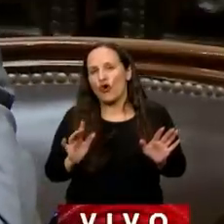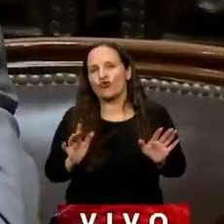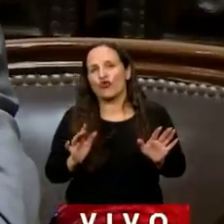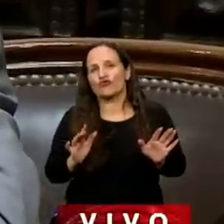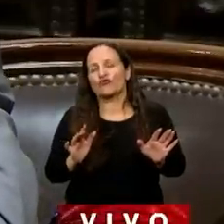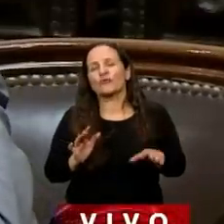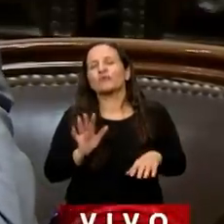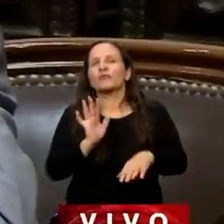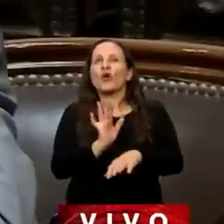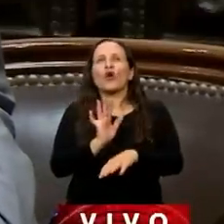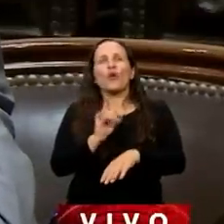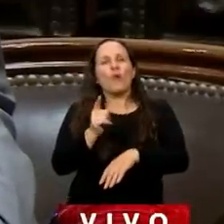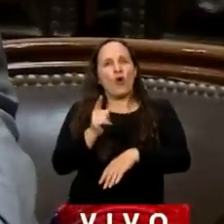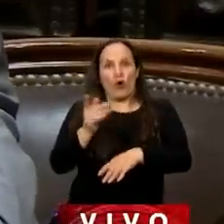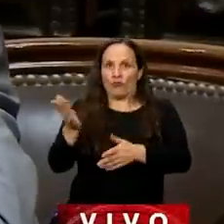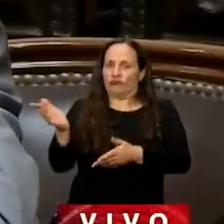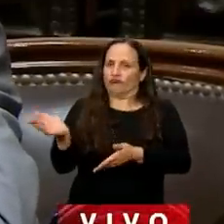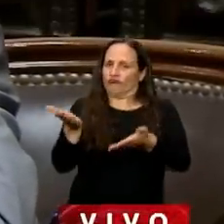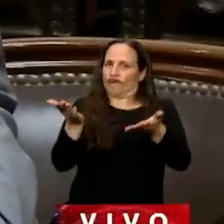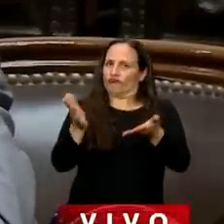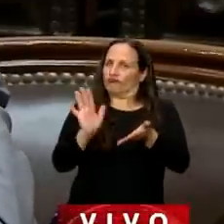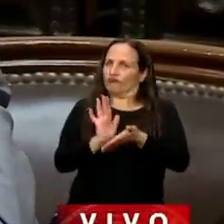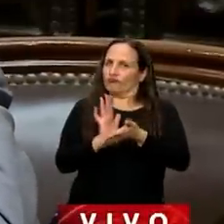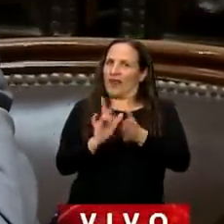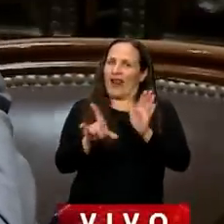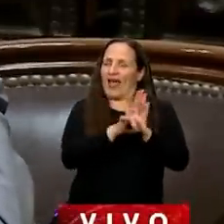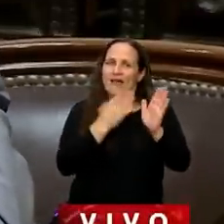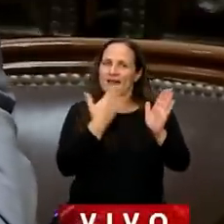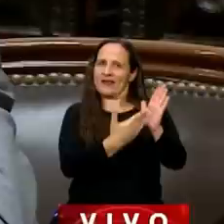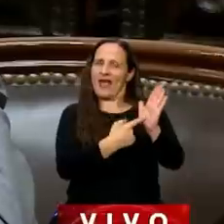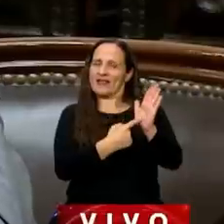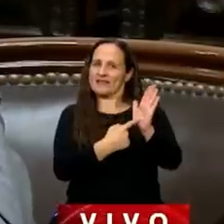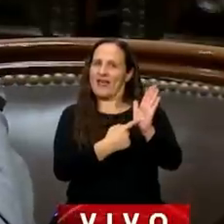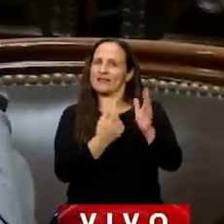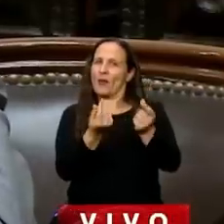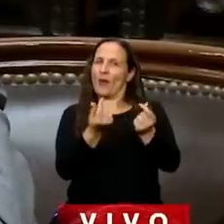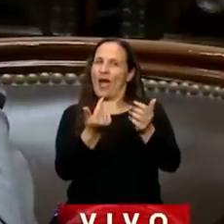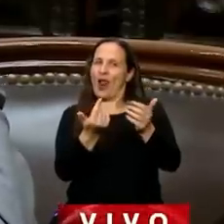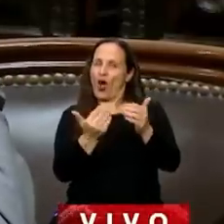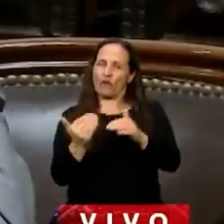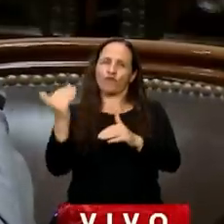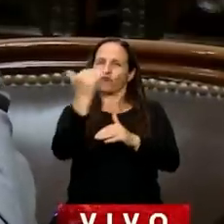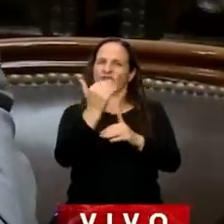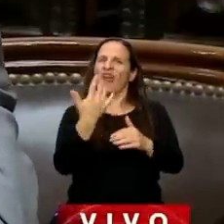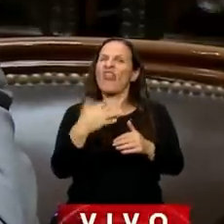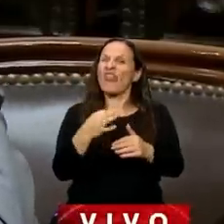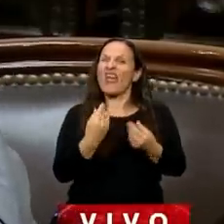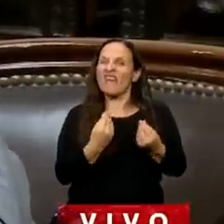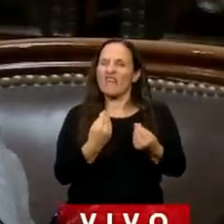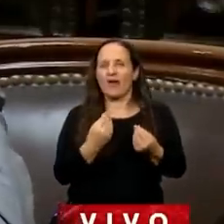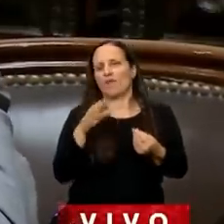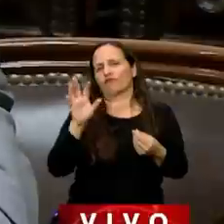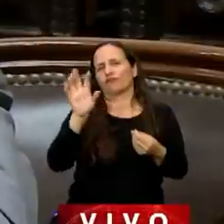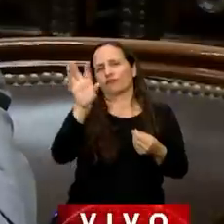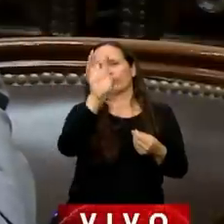esta jerarquización que va a significar a partir de esta ley debe estar en todos los distritos y en todas las